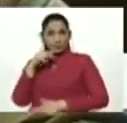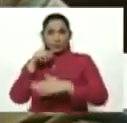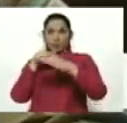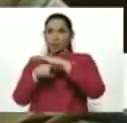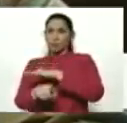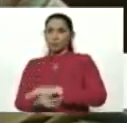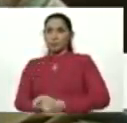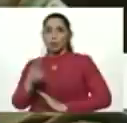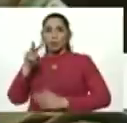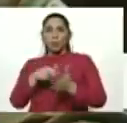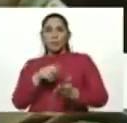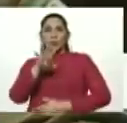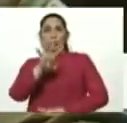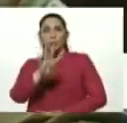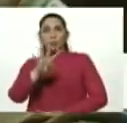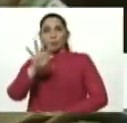de